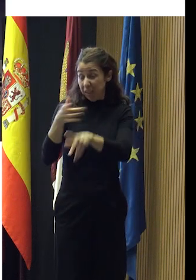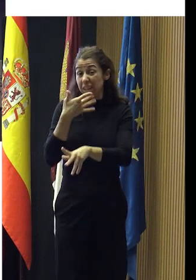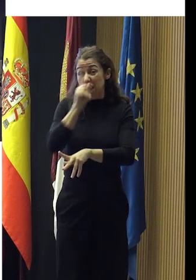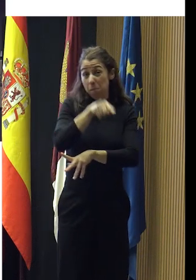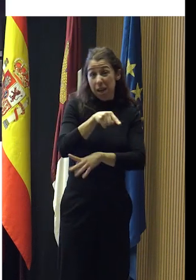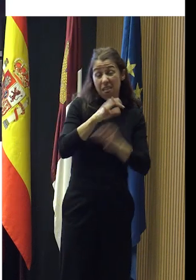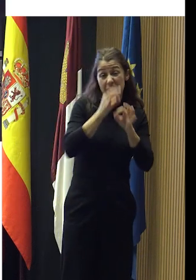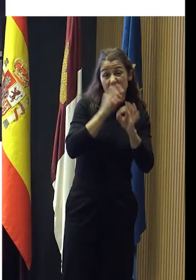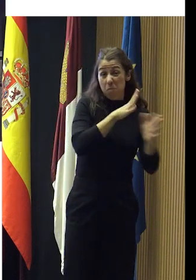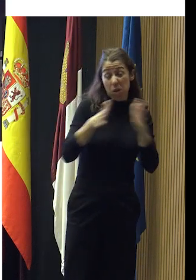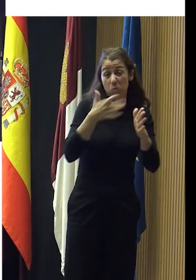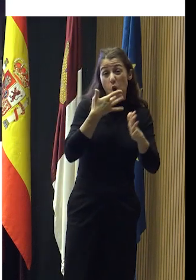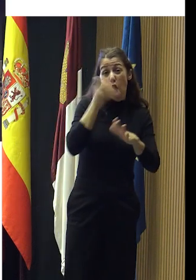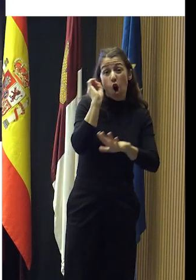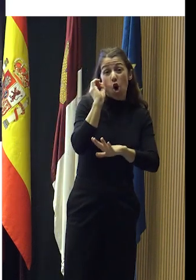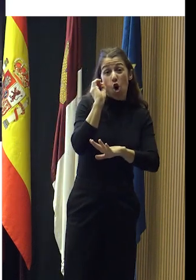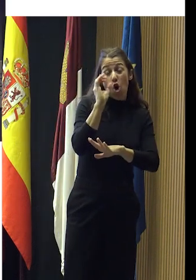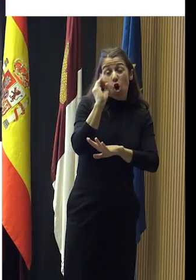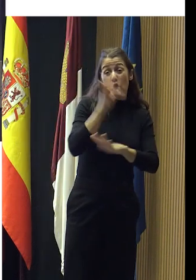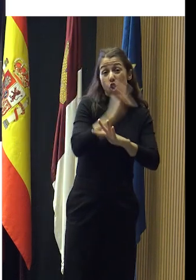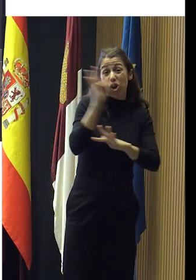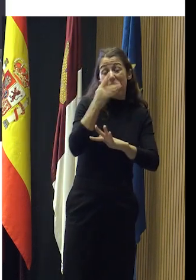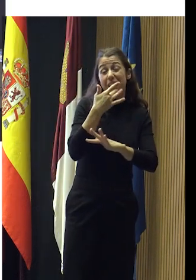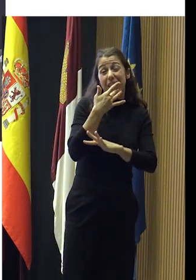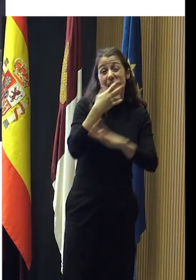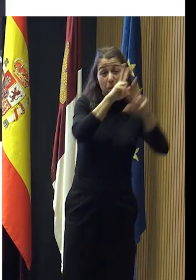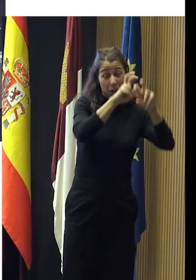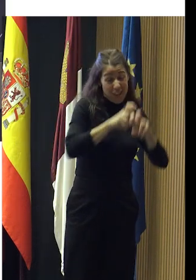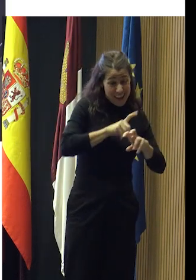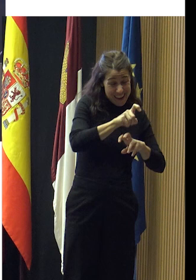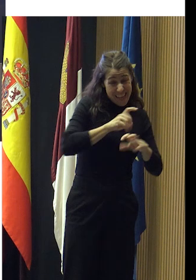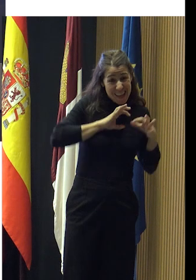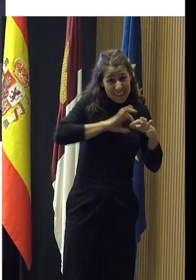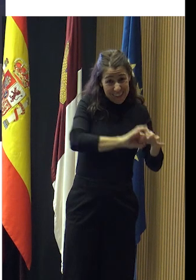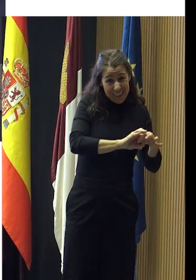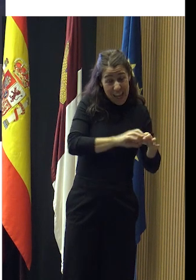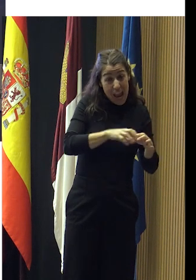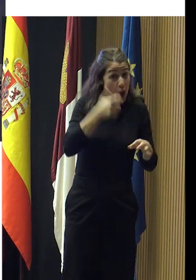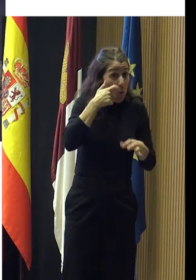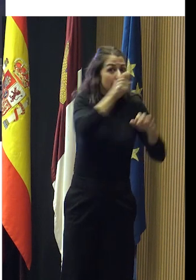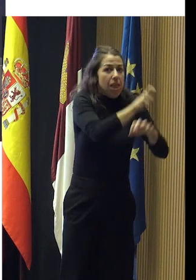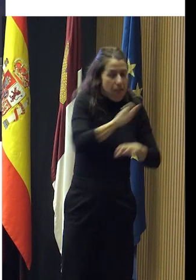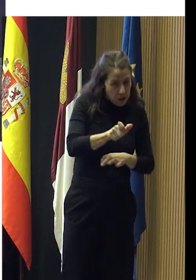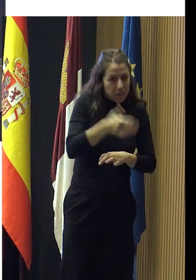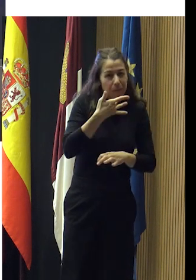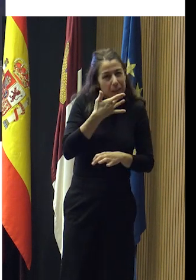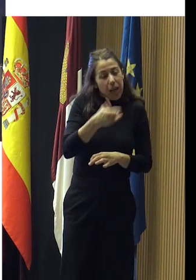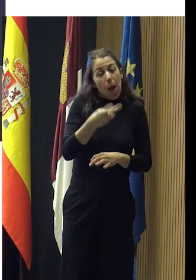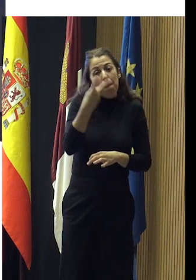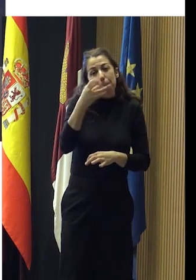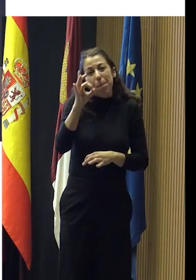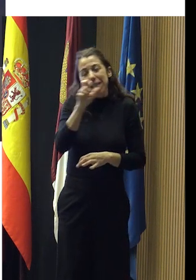tenido también las primeras jornadas de investigación en cáncer, en humanización, y han venido